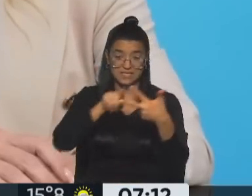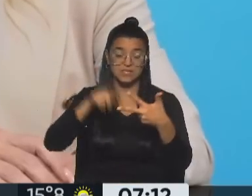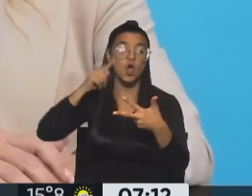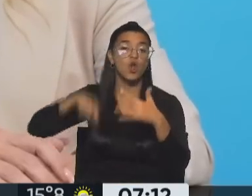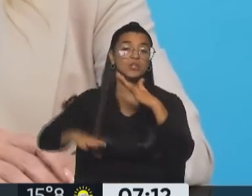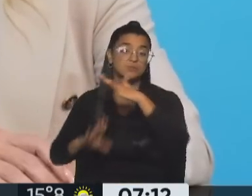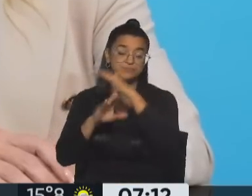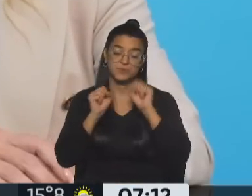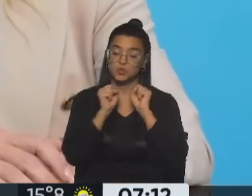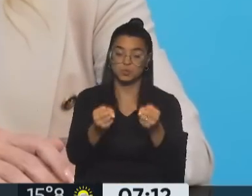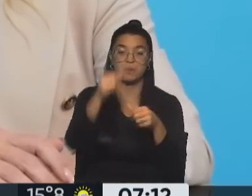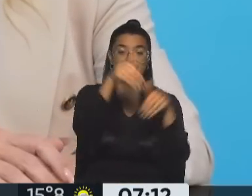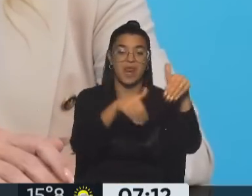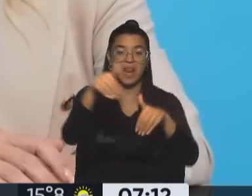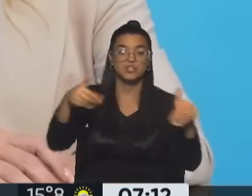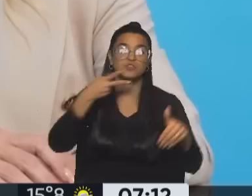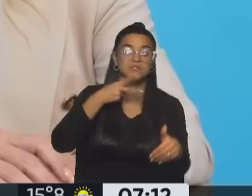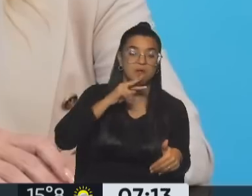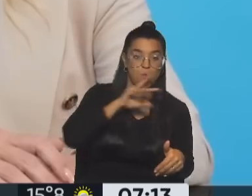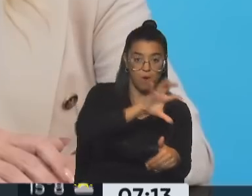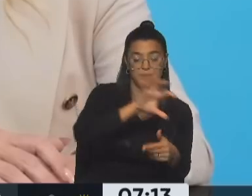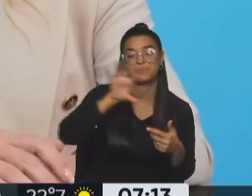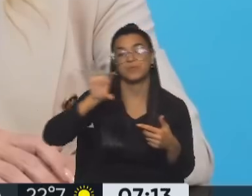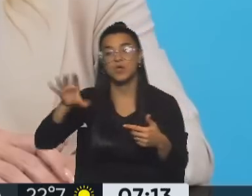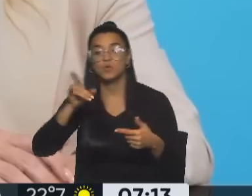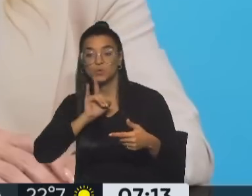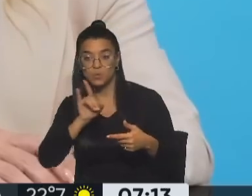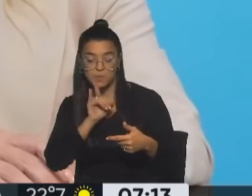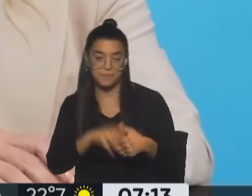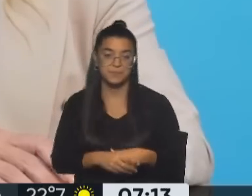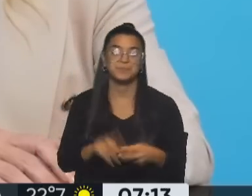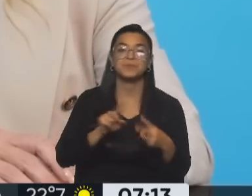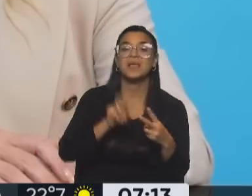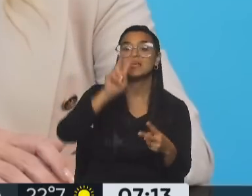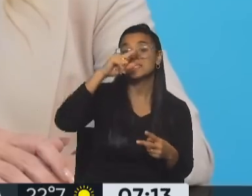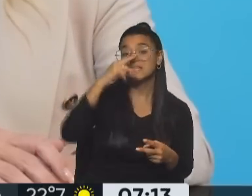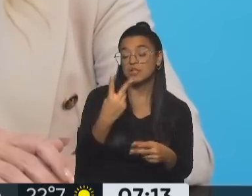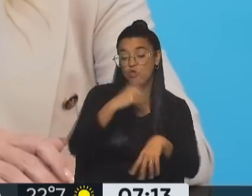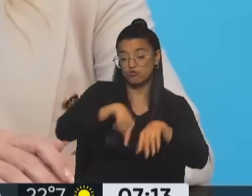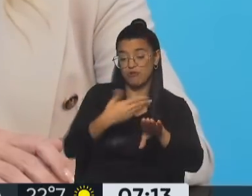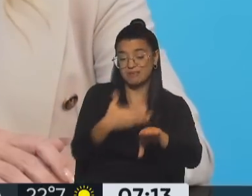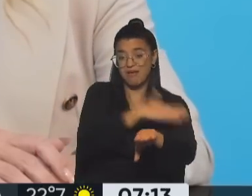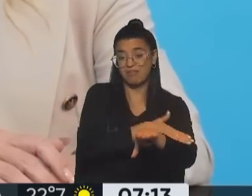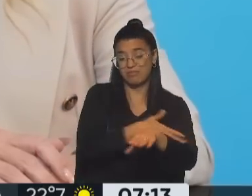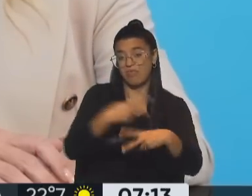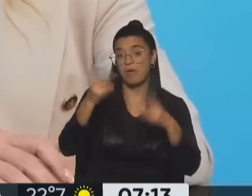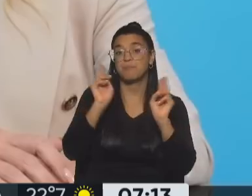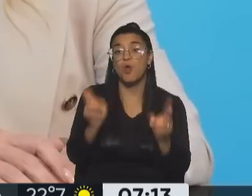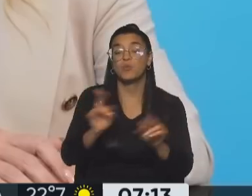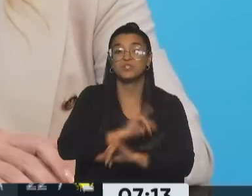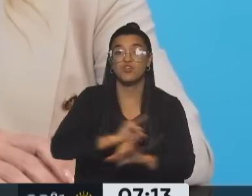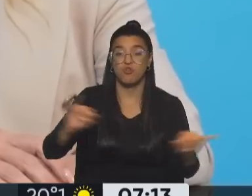Suprema suspendieron las elecciones de San Juan y Tucumán, 72 horas antes de la veda.